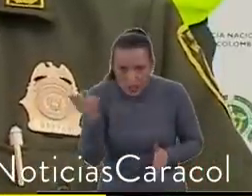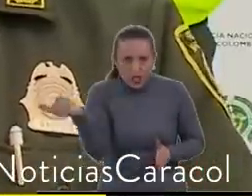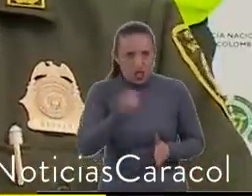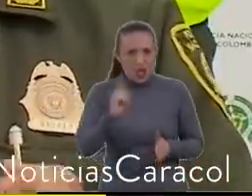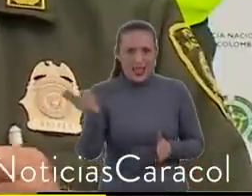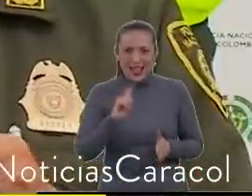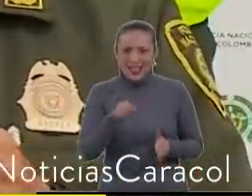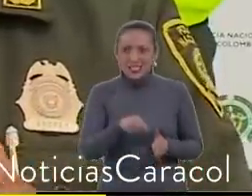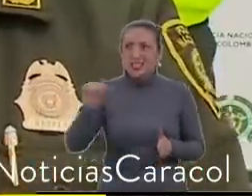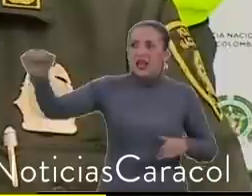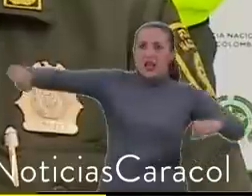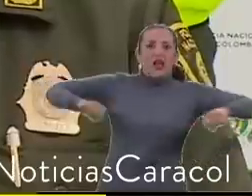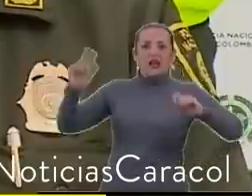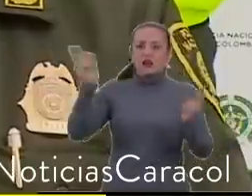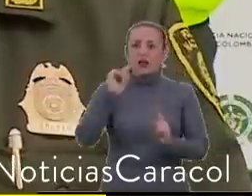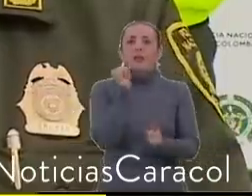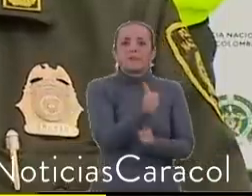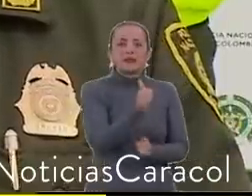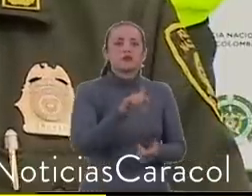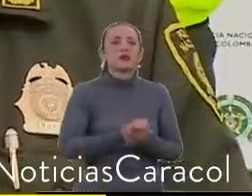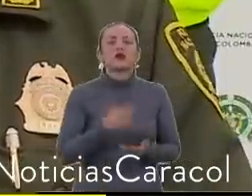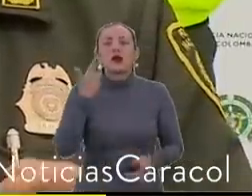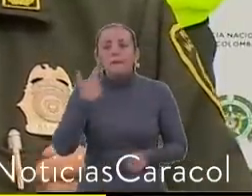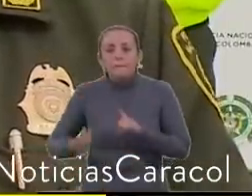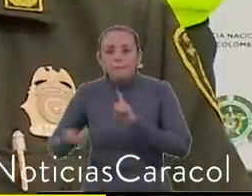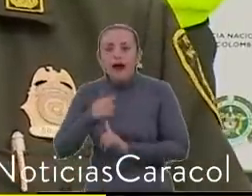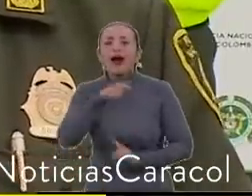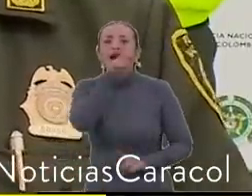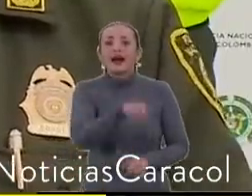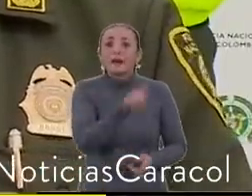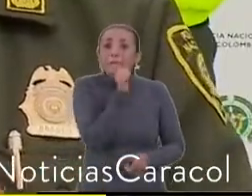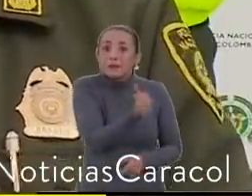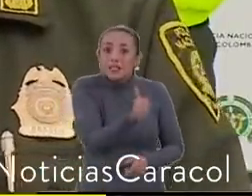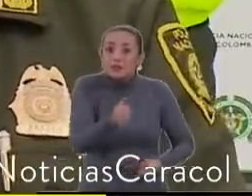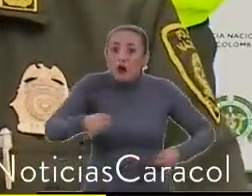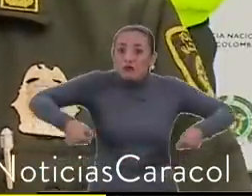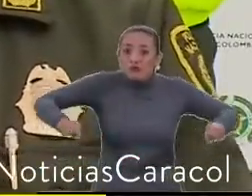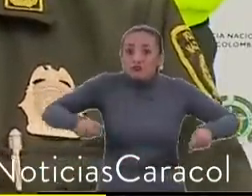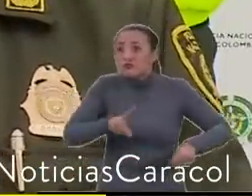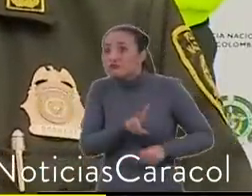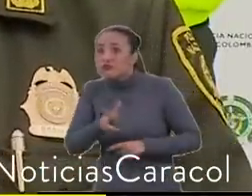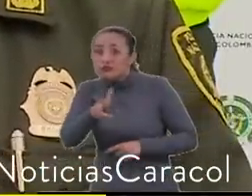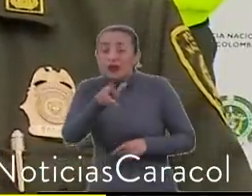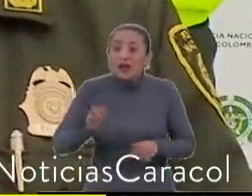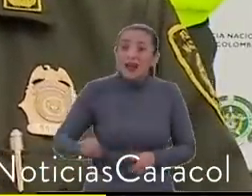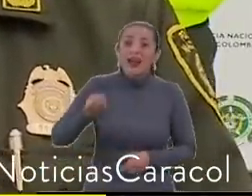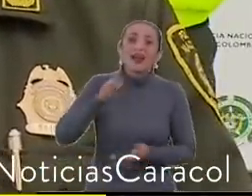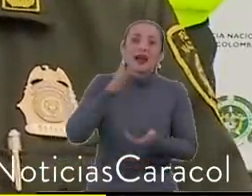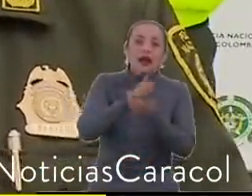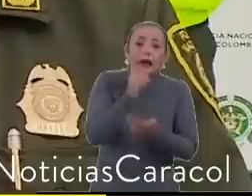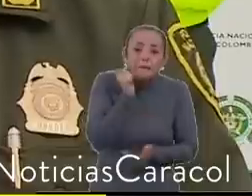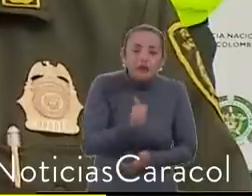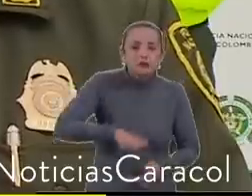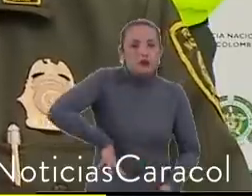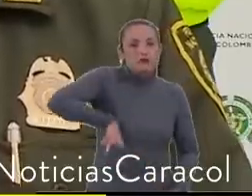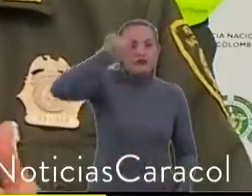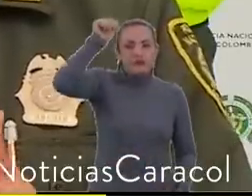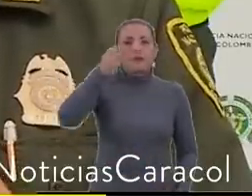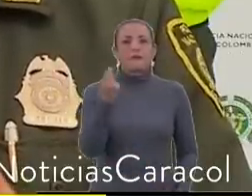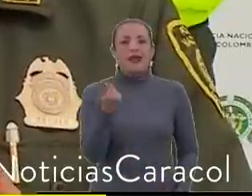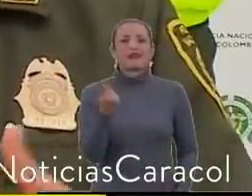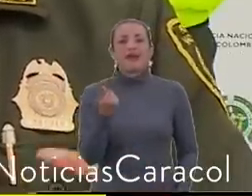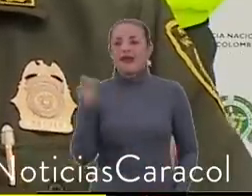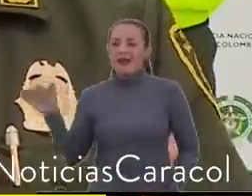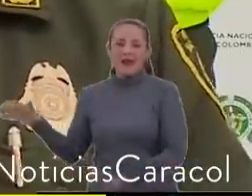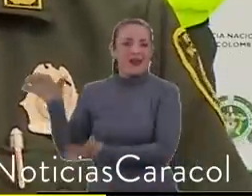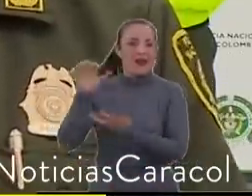establecer que el mensajero era la persona quien se había hurtado ese dinero